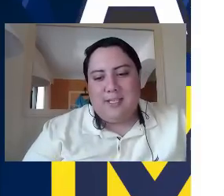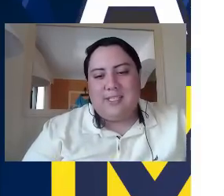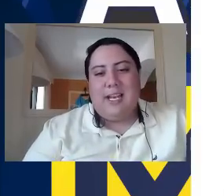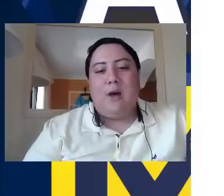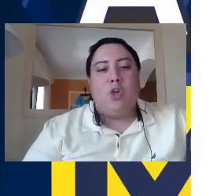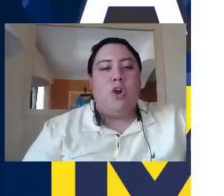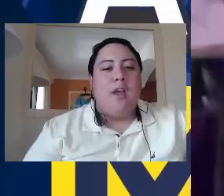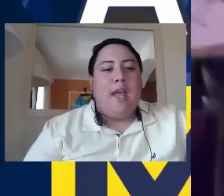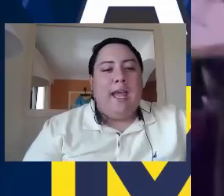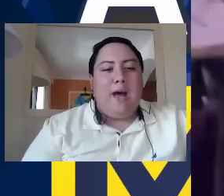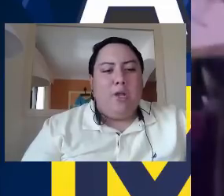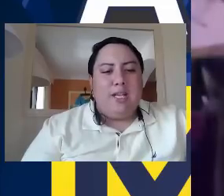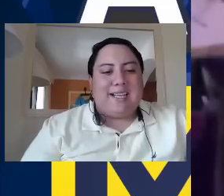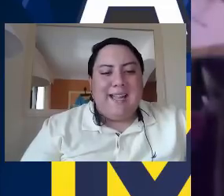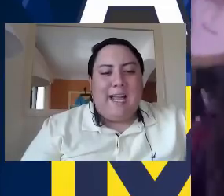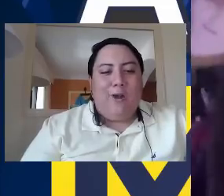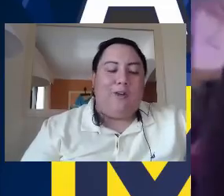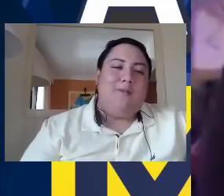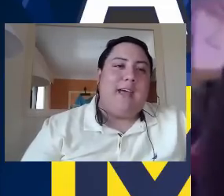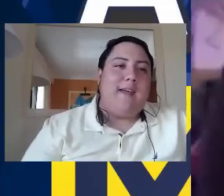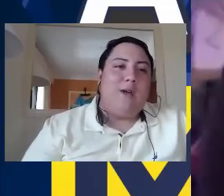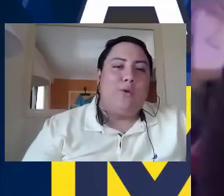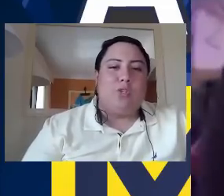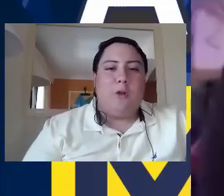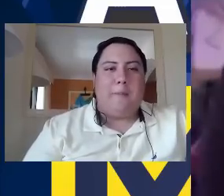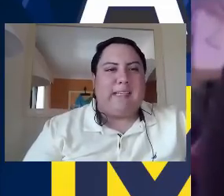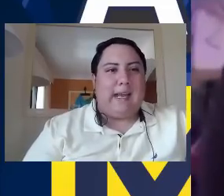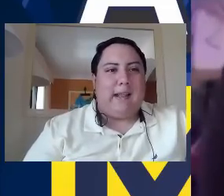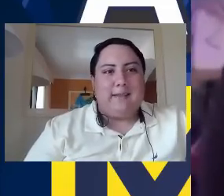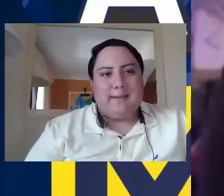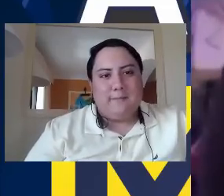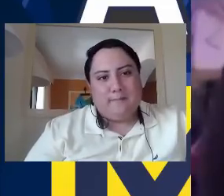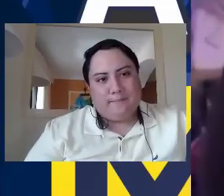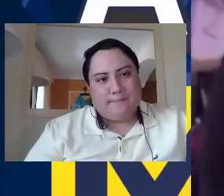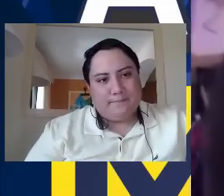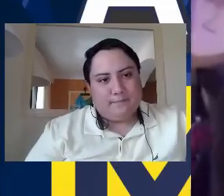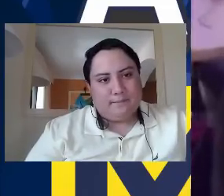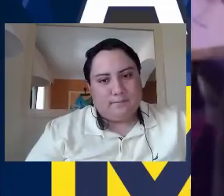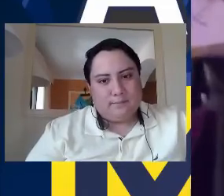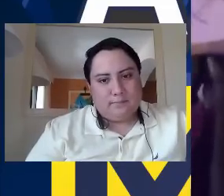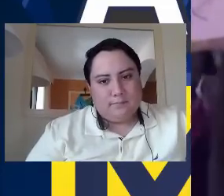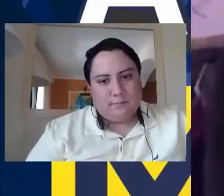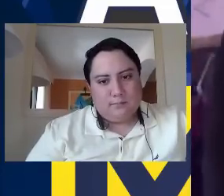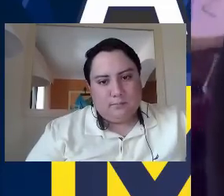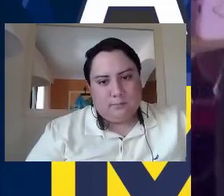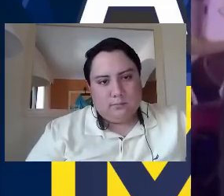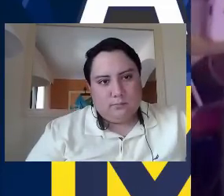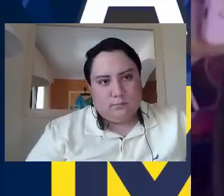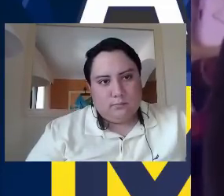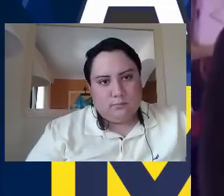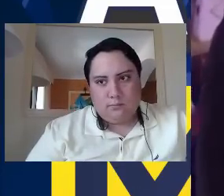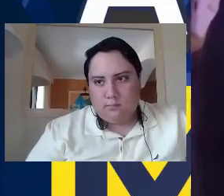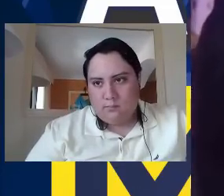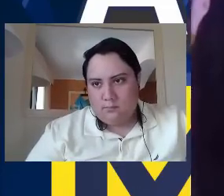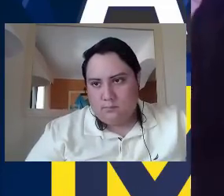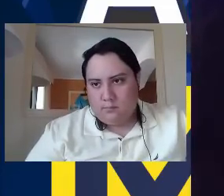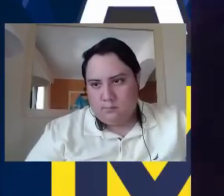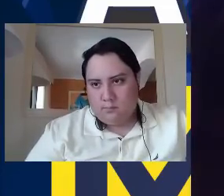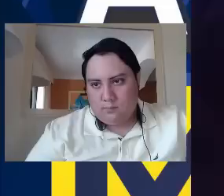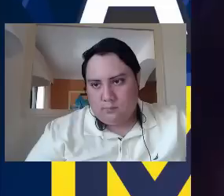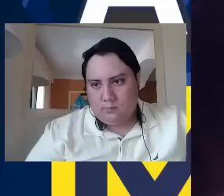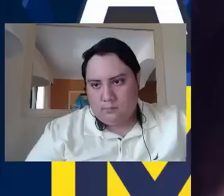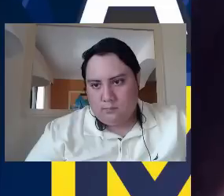personas esto es el audio el lado de escándalo de adán augusto lópez cervantes nosotras como